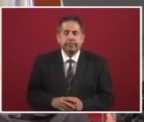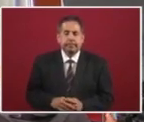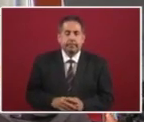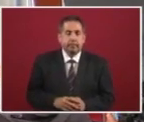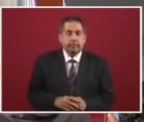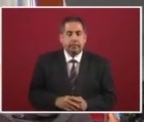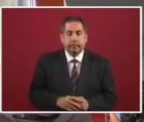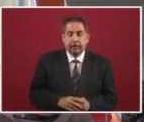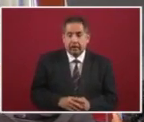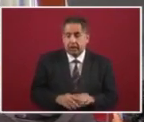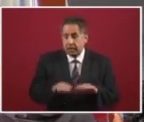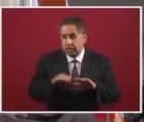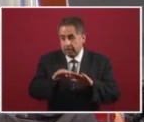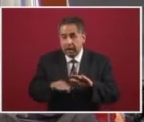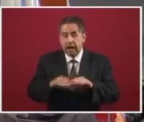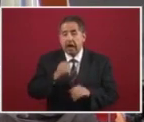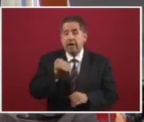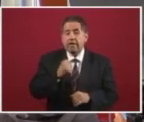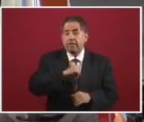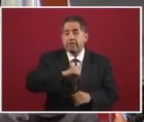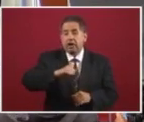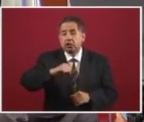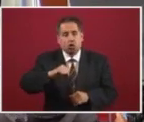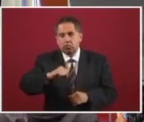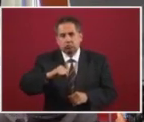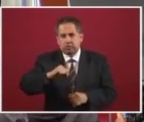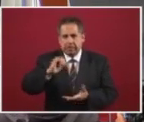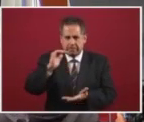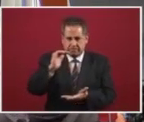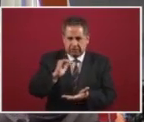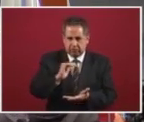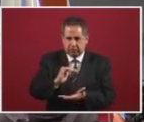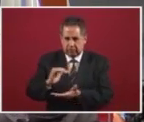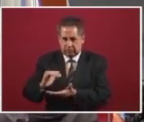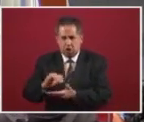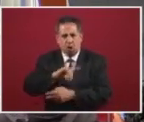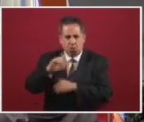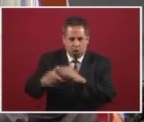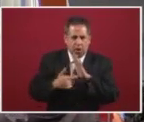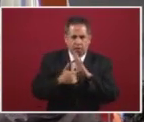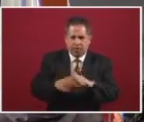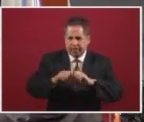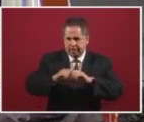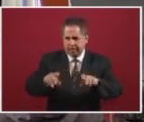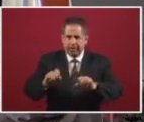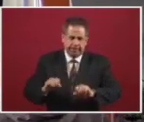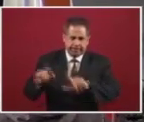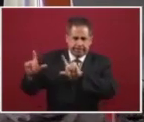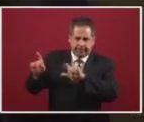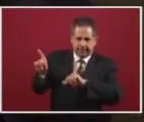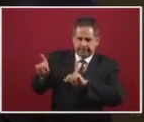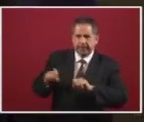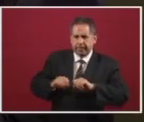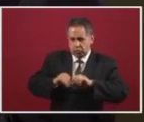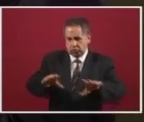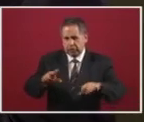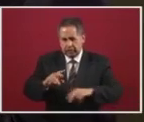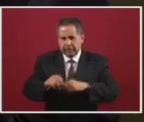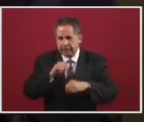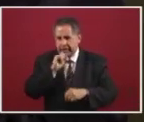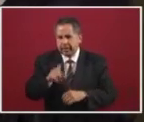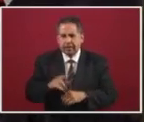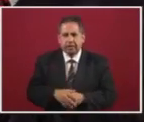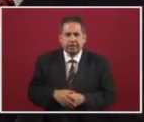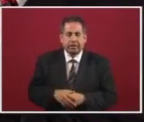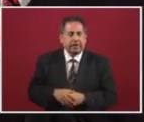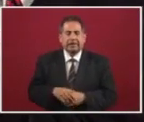está bajo la inflación. Pero les vamos a traer también la gráfica, porque no